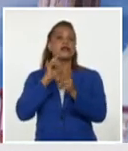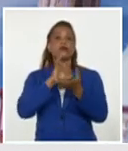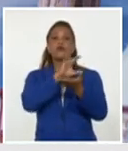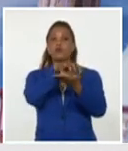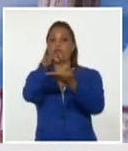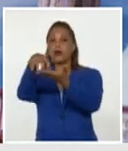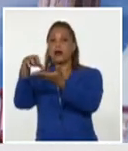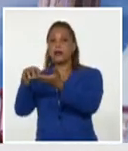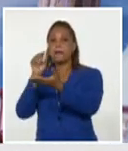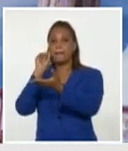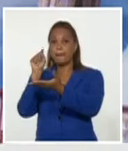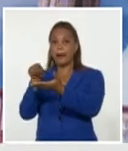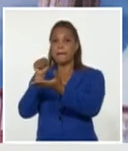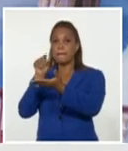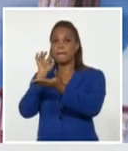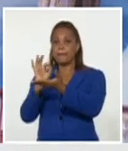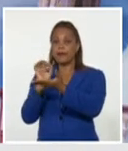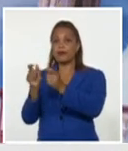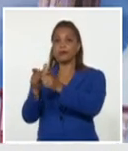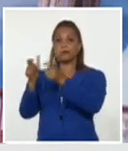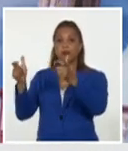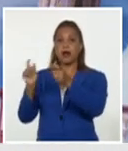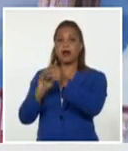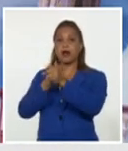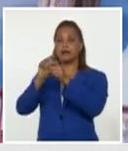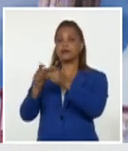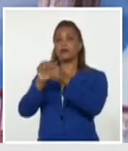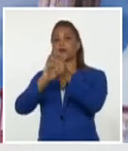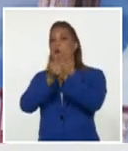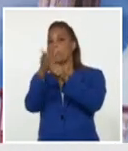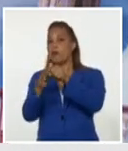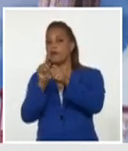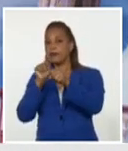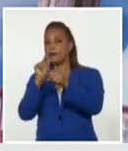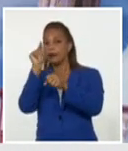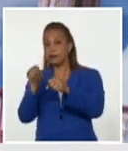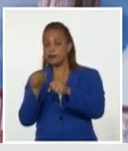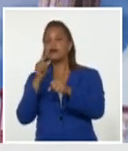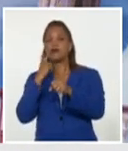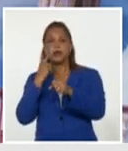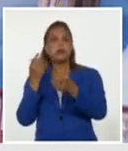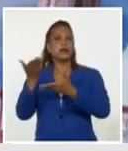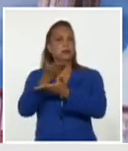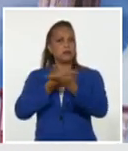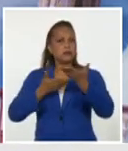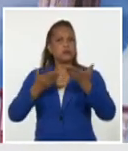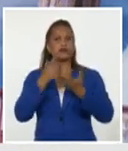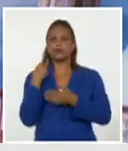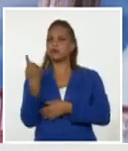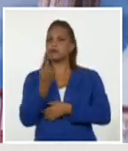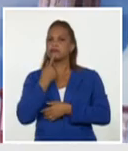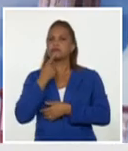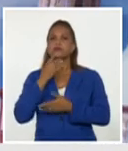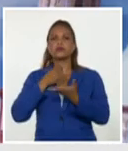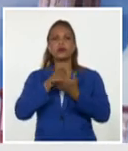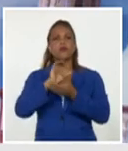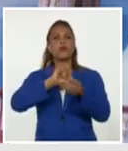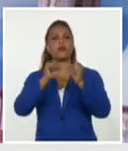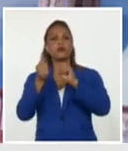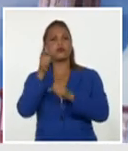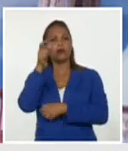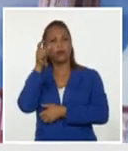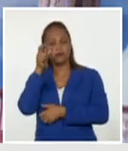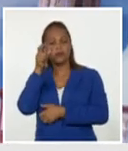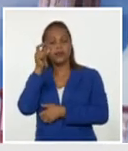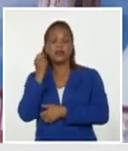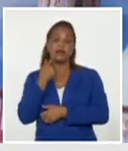en la comunidad, que son abordados de una forma muy integral, intersectorial y que permite también el corte de las cadenas de transmisión